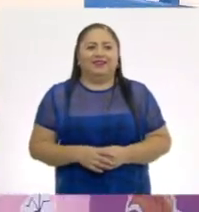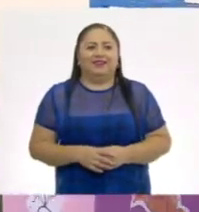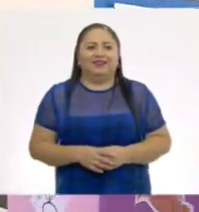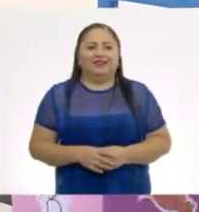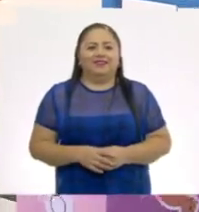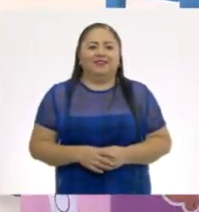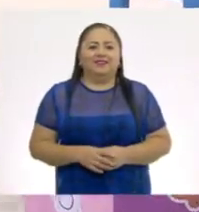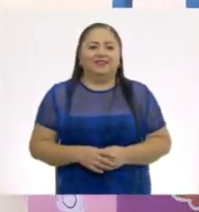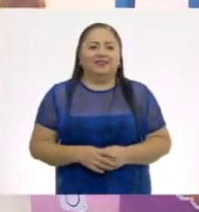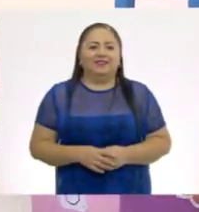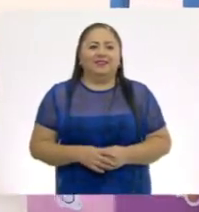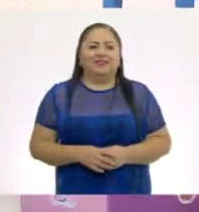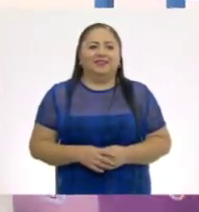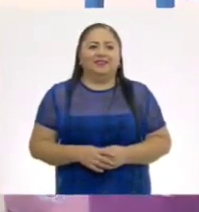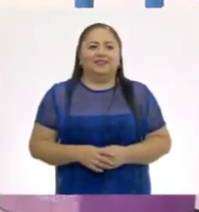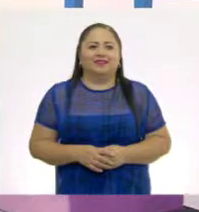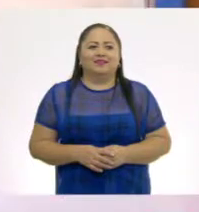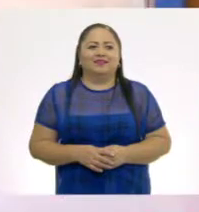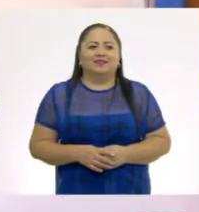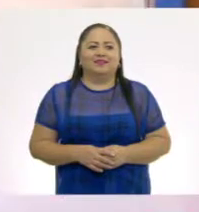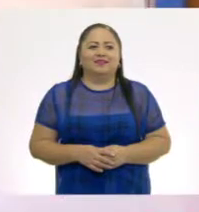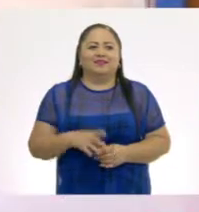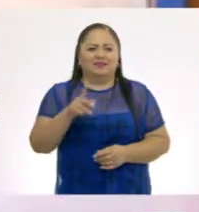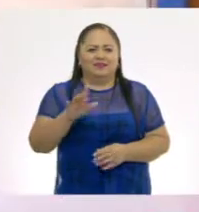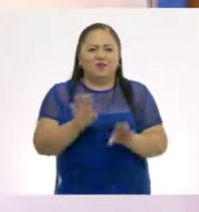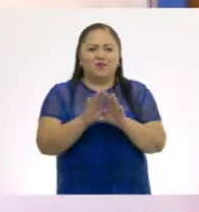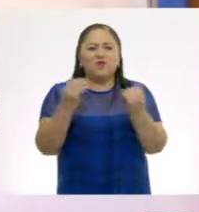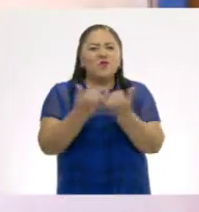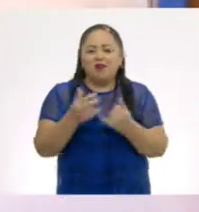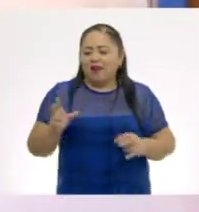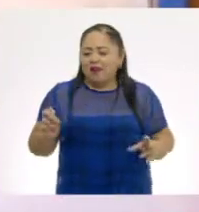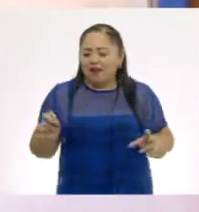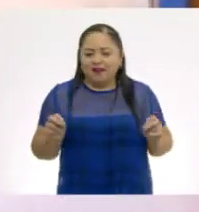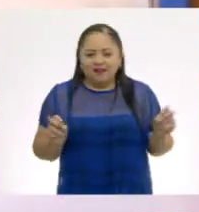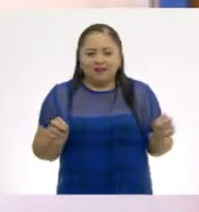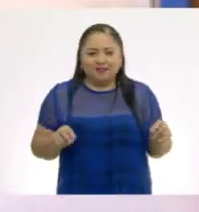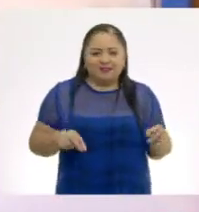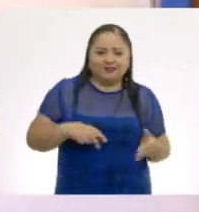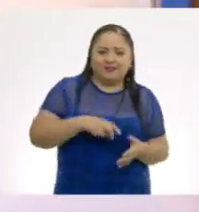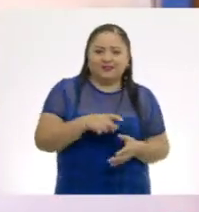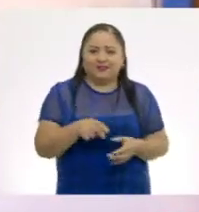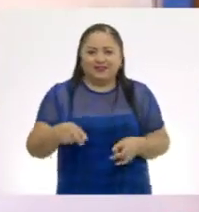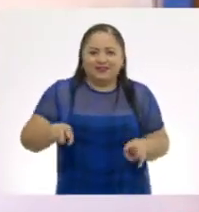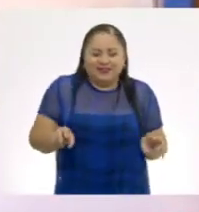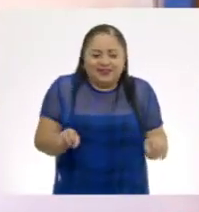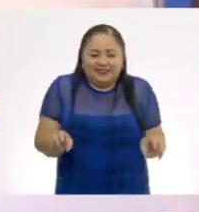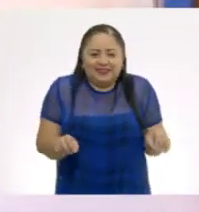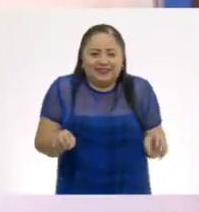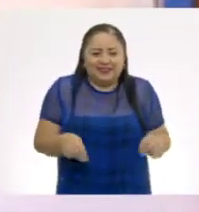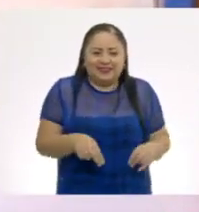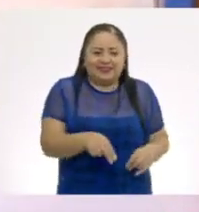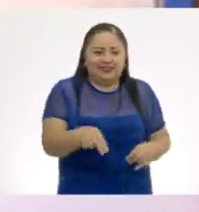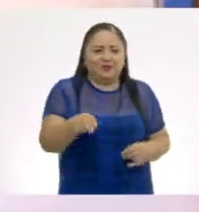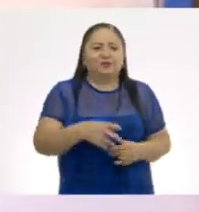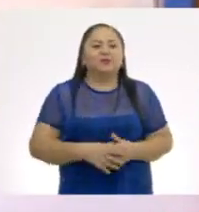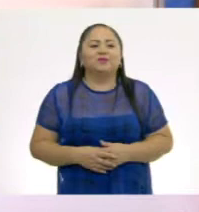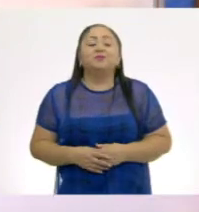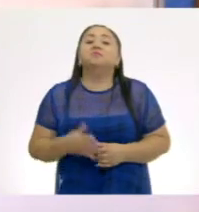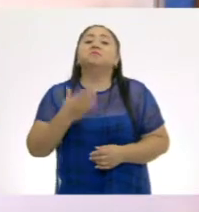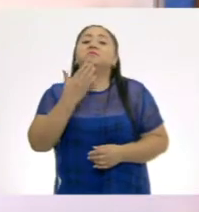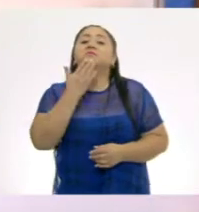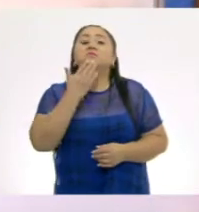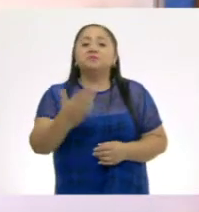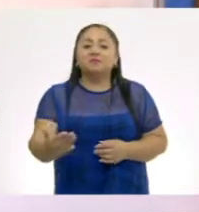Muy bien. Como cangrejos, hacia un lado, hacia el otro. Y luego se ocultan, ¿no? Sí. Muy